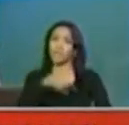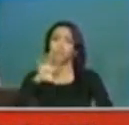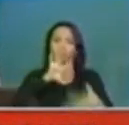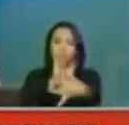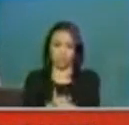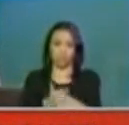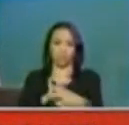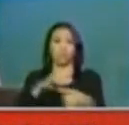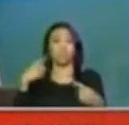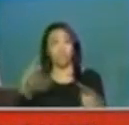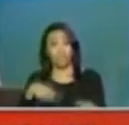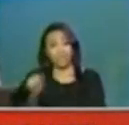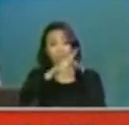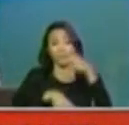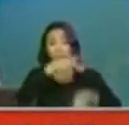que electrifica,